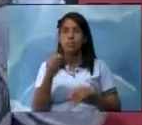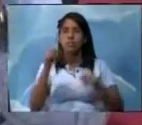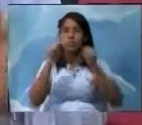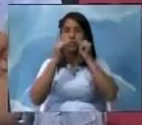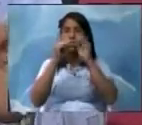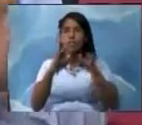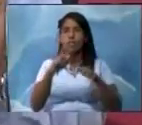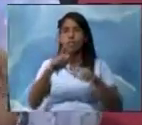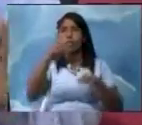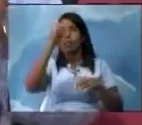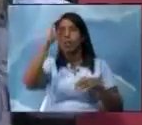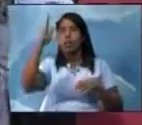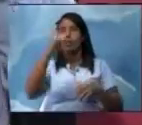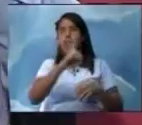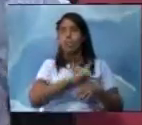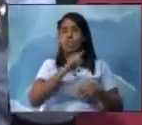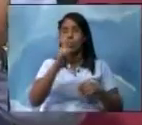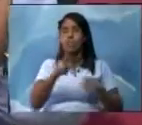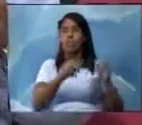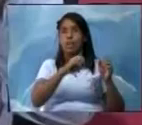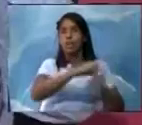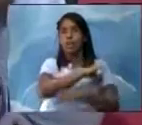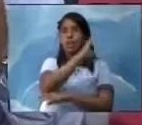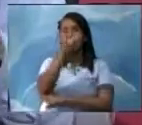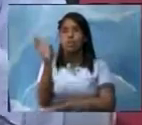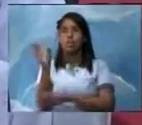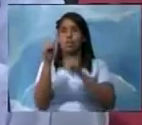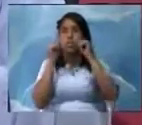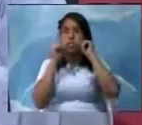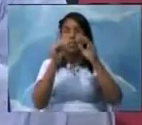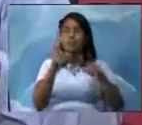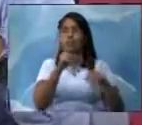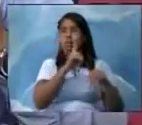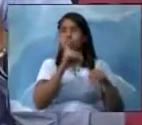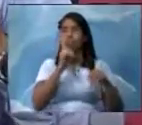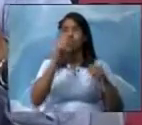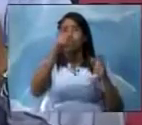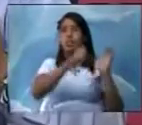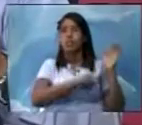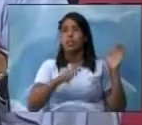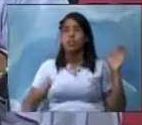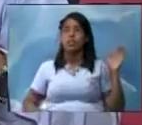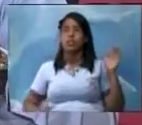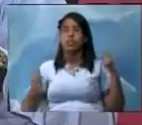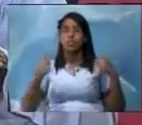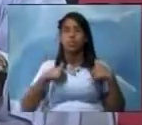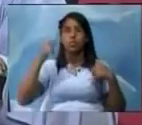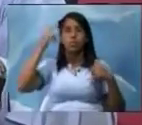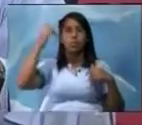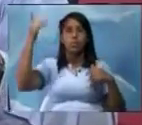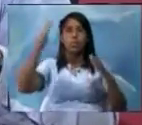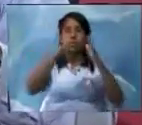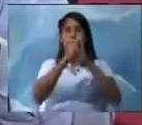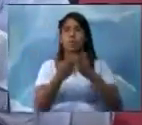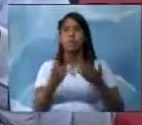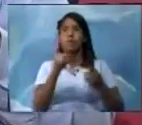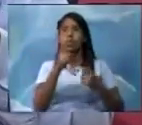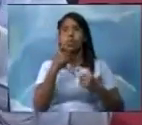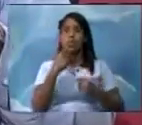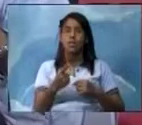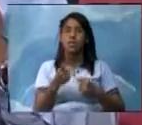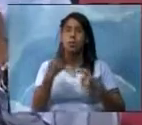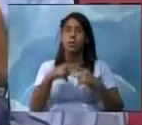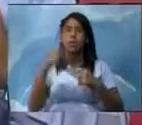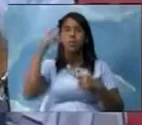bendijo al dios de El cielo bendijo el nombre del señor Yo me imagino la Biblia no lo registra pero yo me